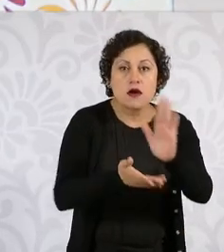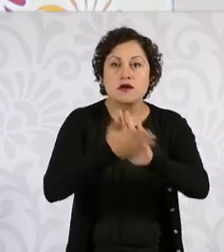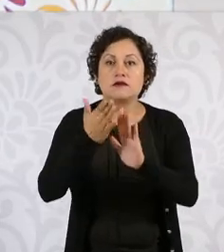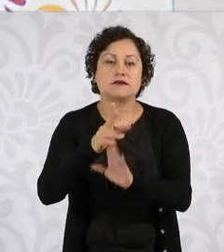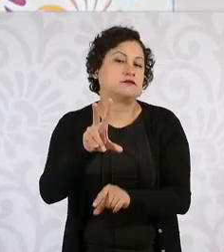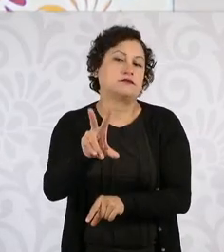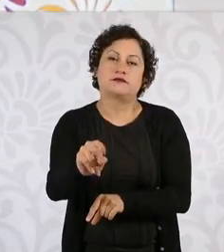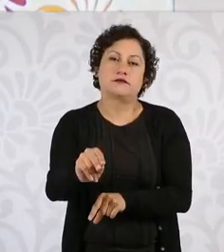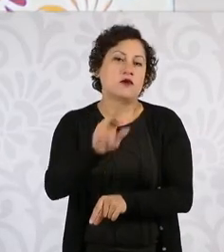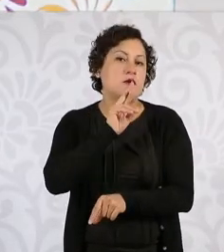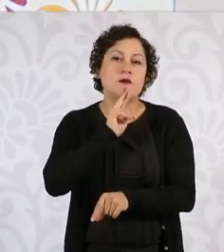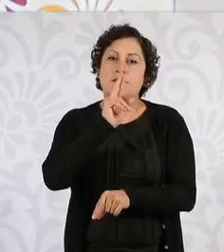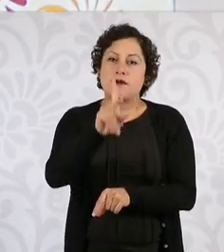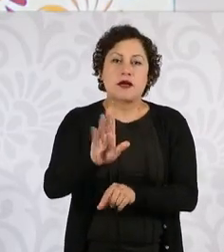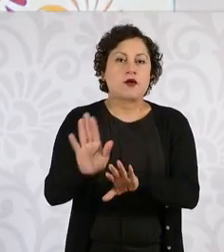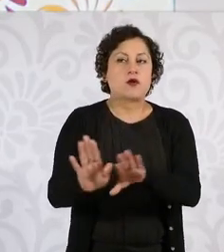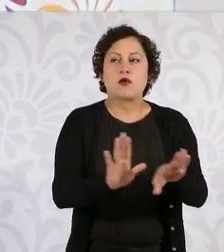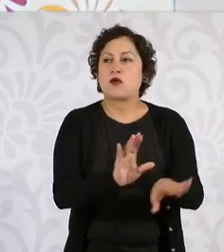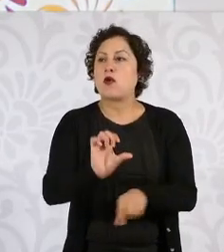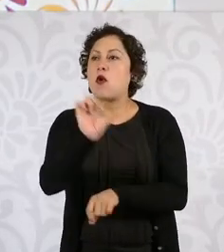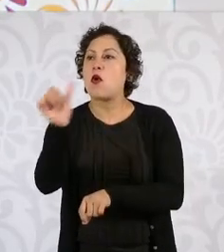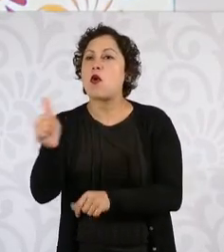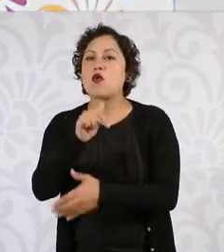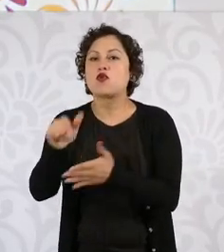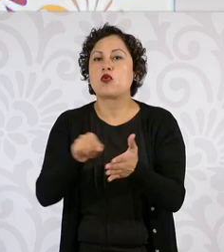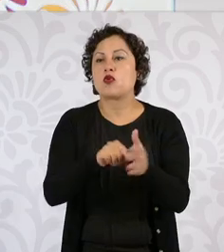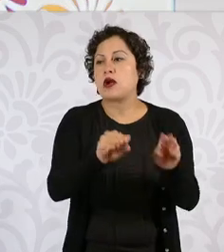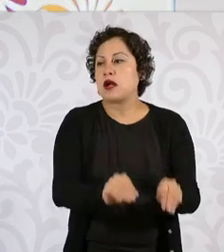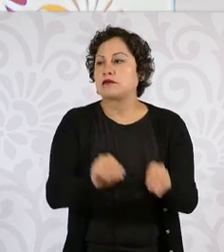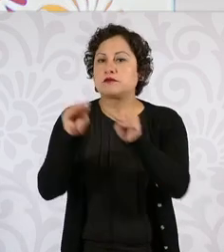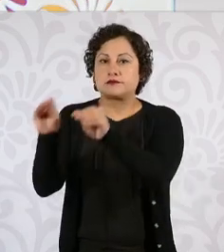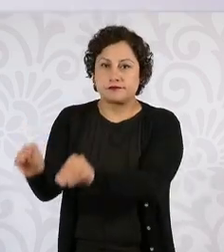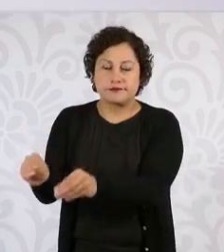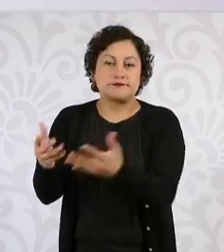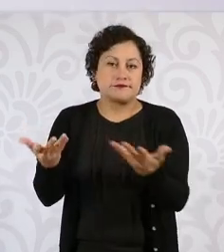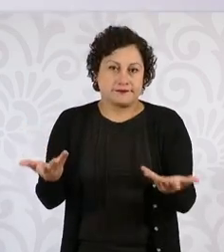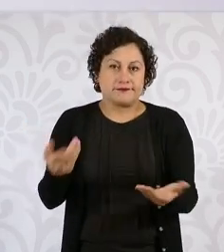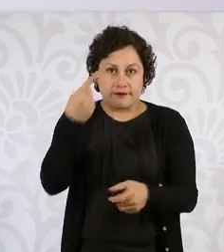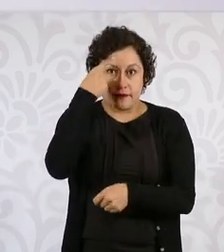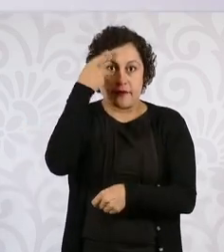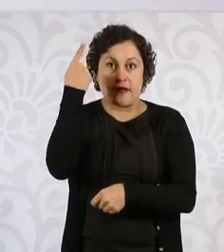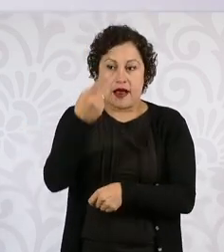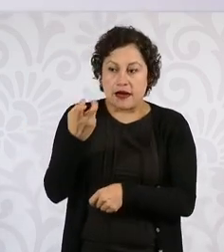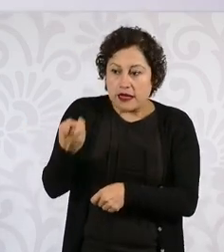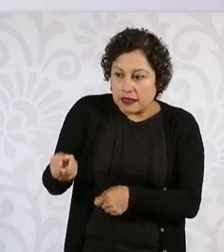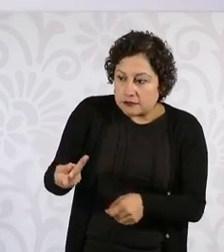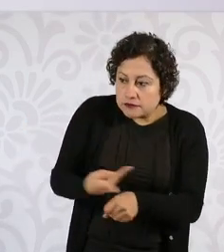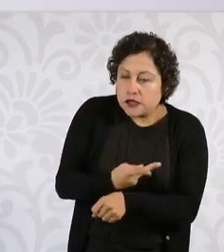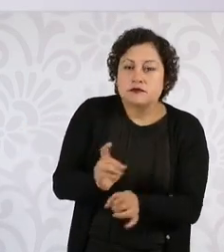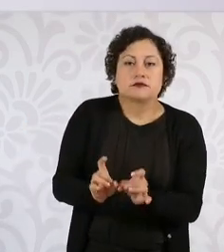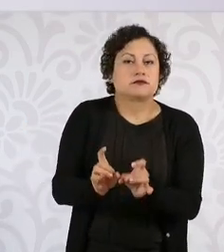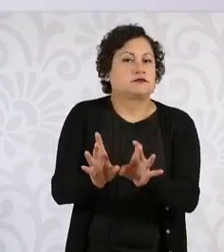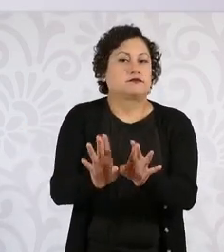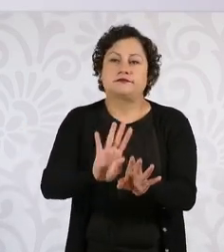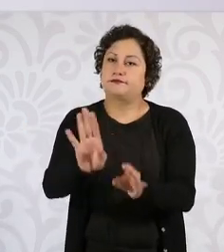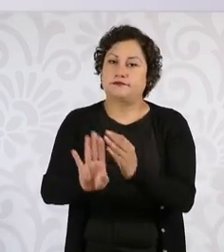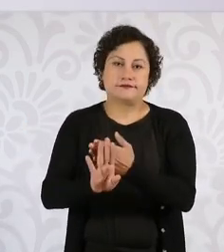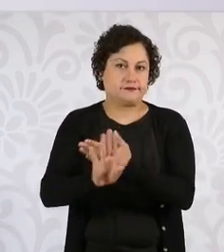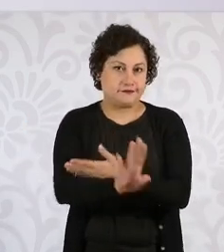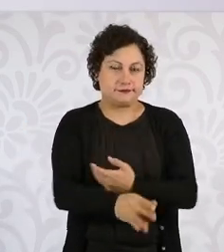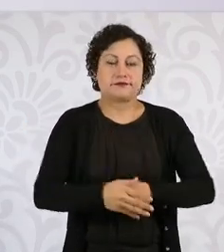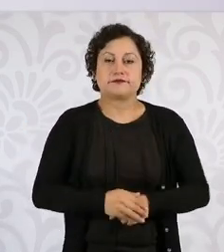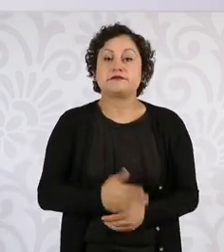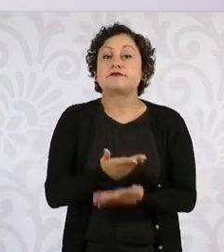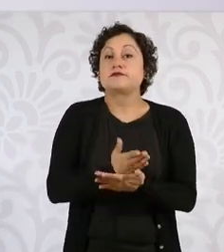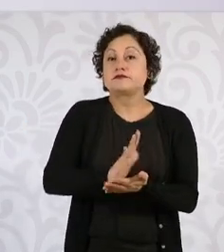como la de ahora. Además de que le pedí a